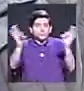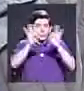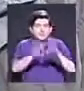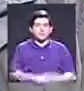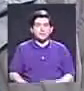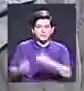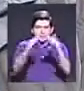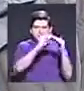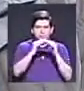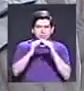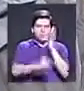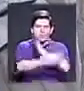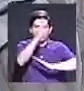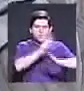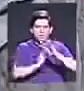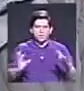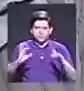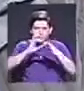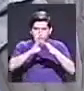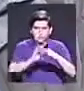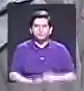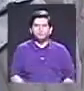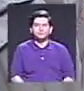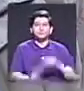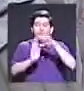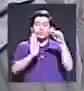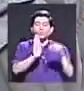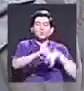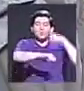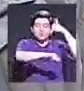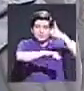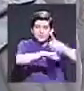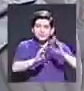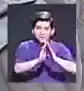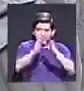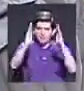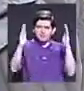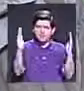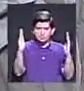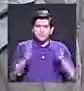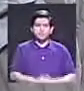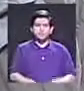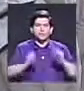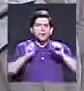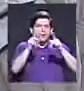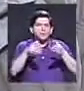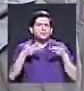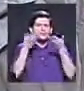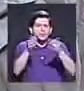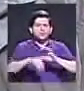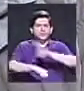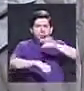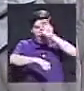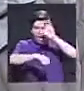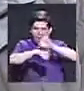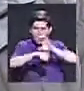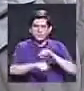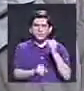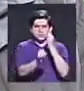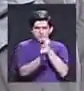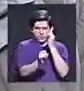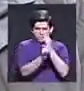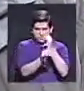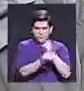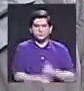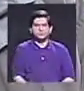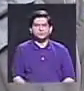la población con discapacidad. Es un marco normativo amplio que faculta al Consejo Nacional de Rehabilitación como